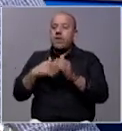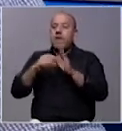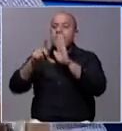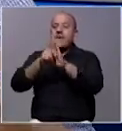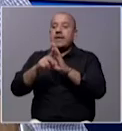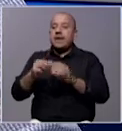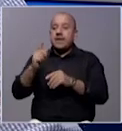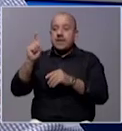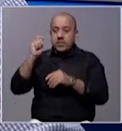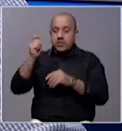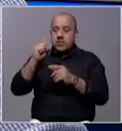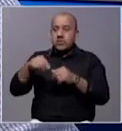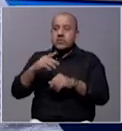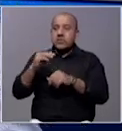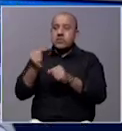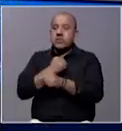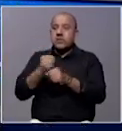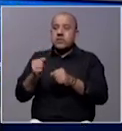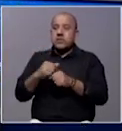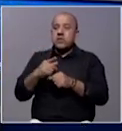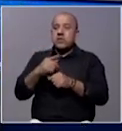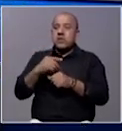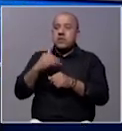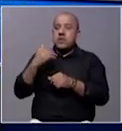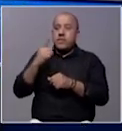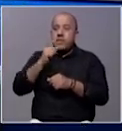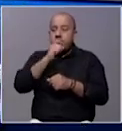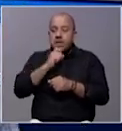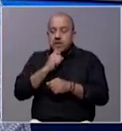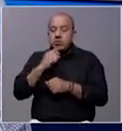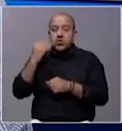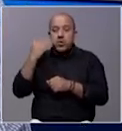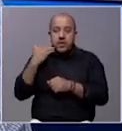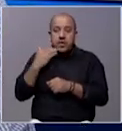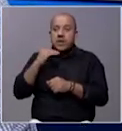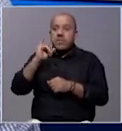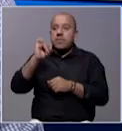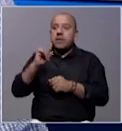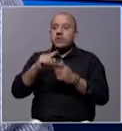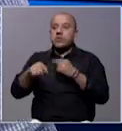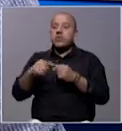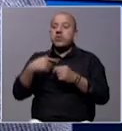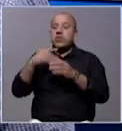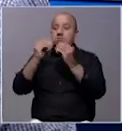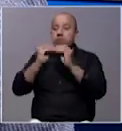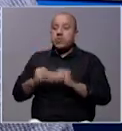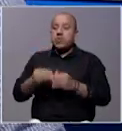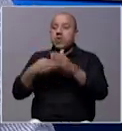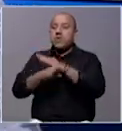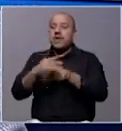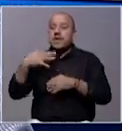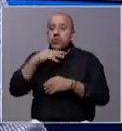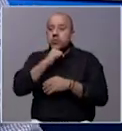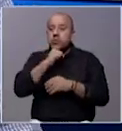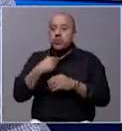de urgencia se apruebe en los primeros 90 días marzo abril mayo primer día de junio no lo sé y el presupuesto estará entrando en agosto capaz que entra antes si